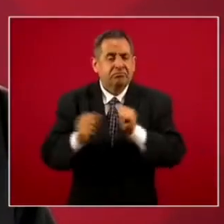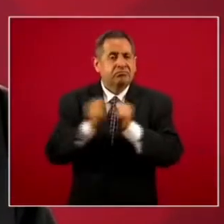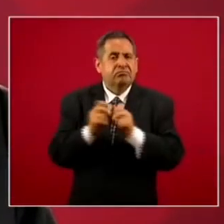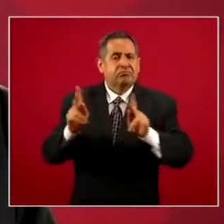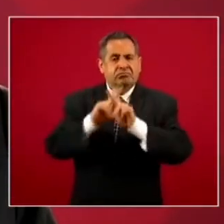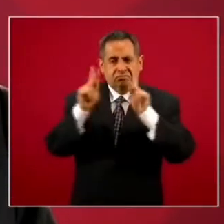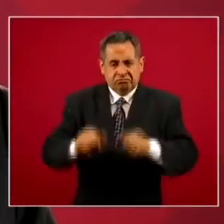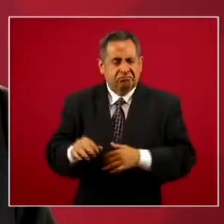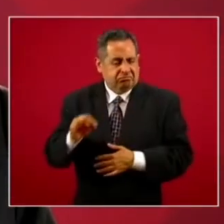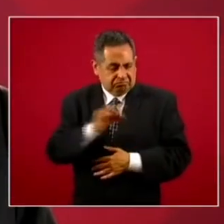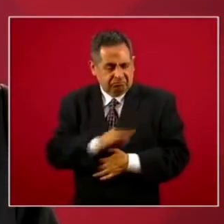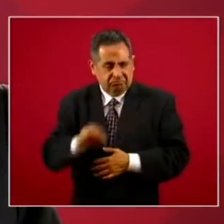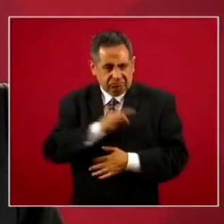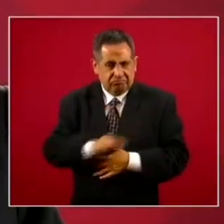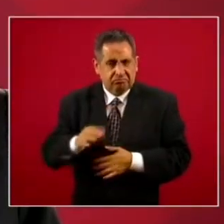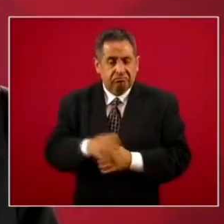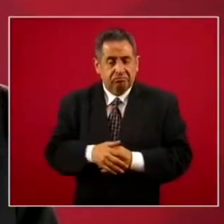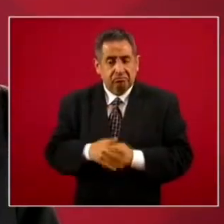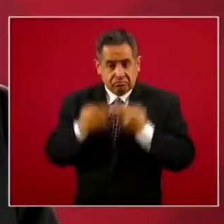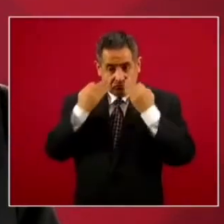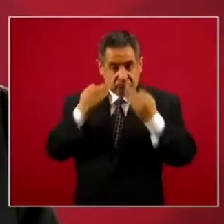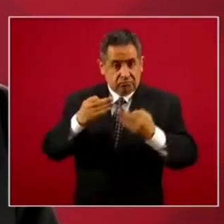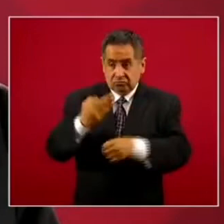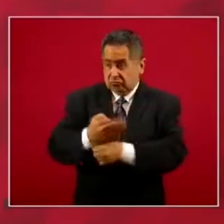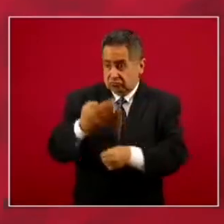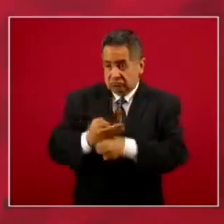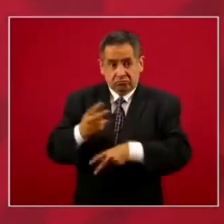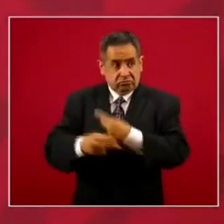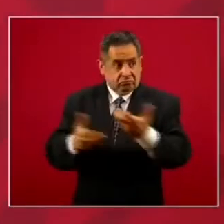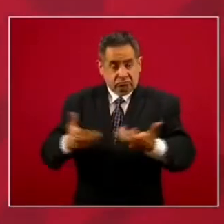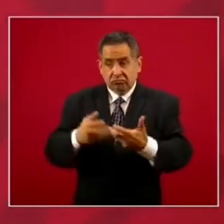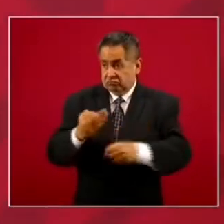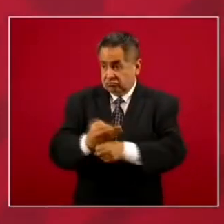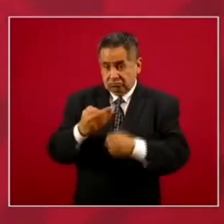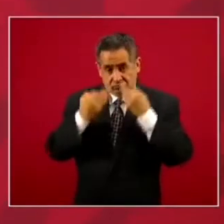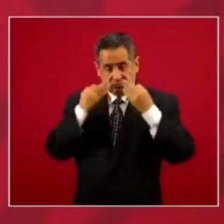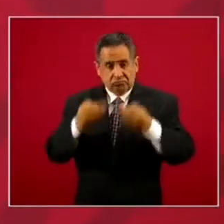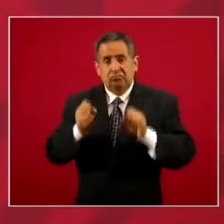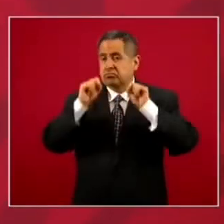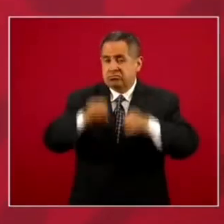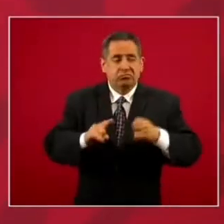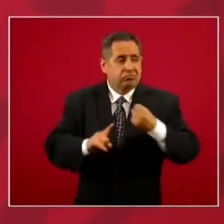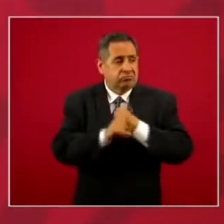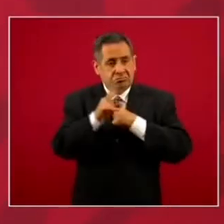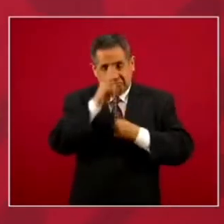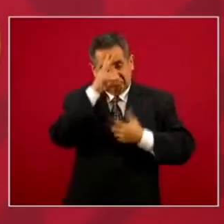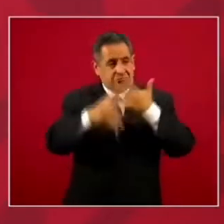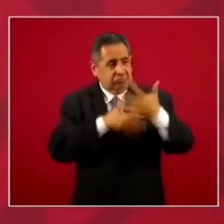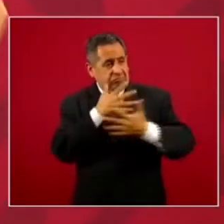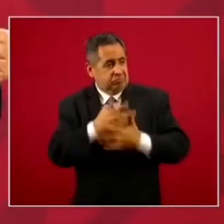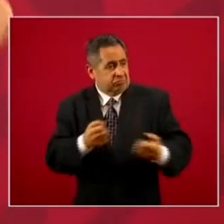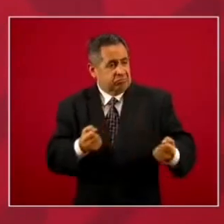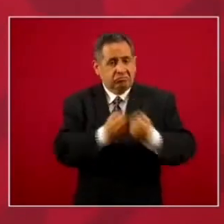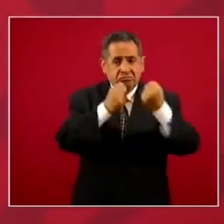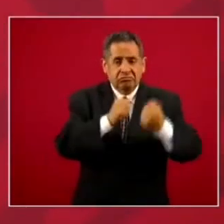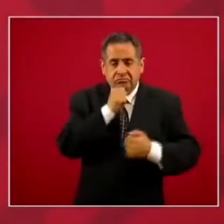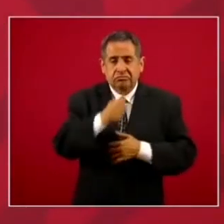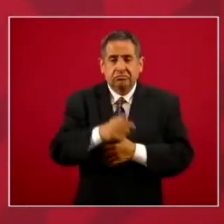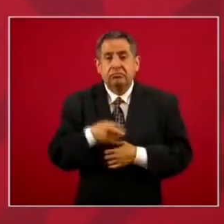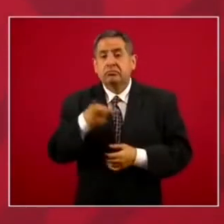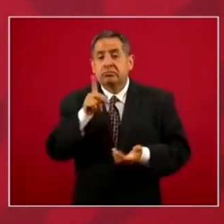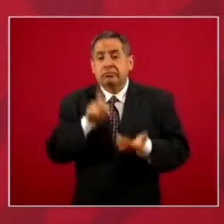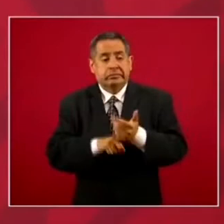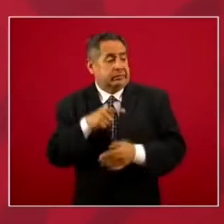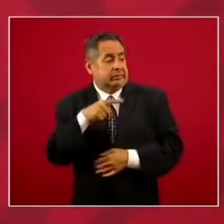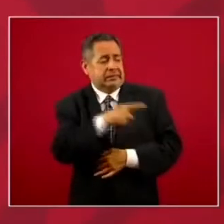pacífica, y lo estamos llevando a cabo sin violencia. Pero están